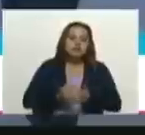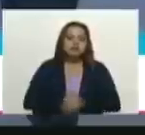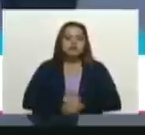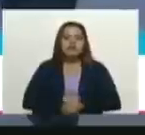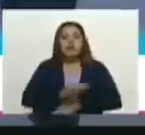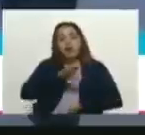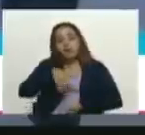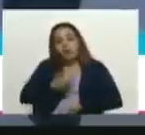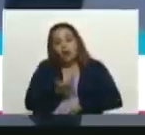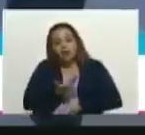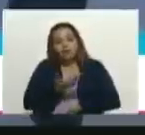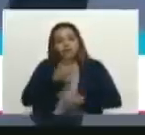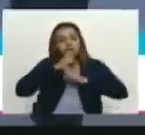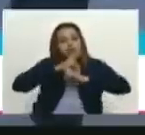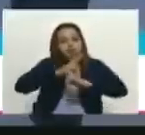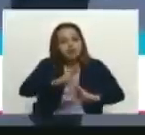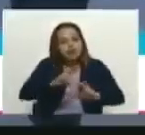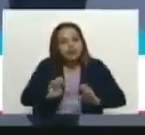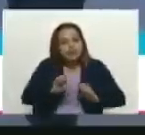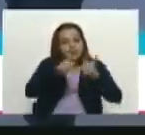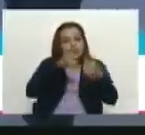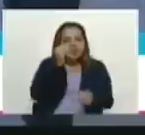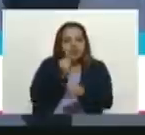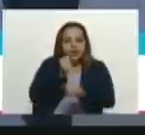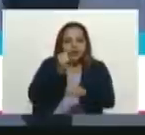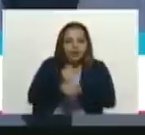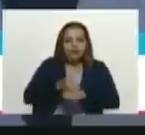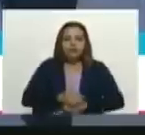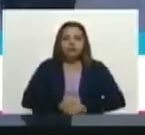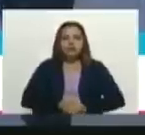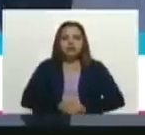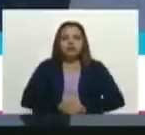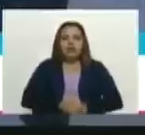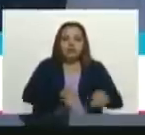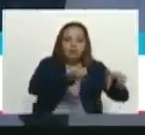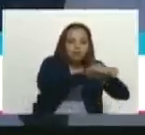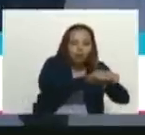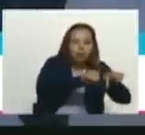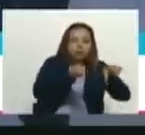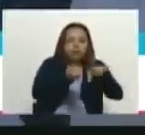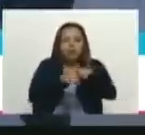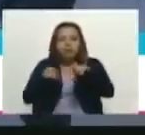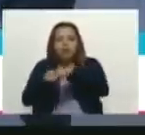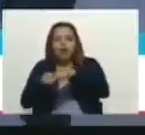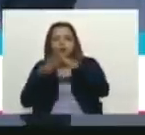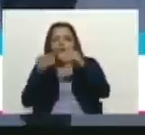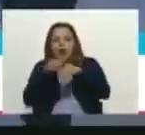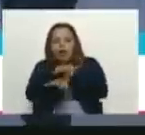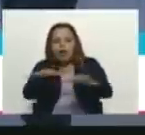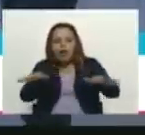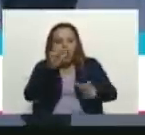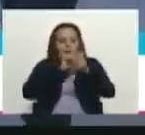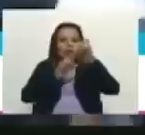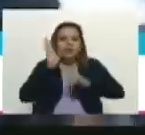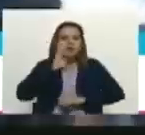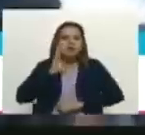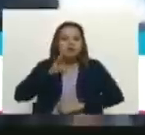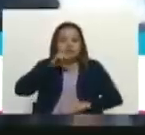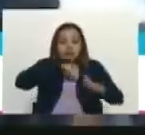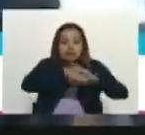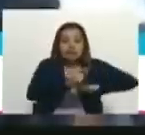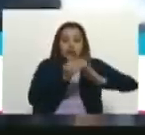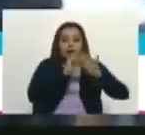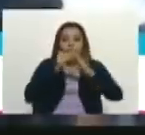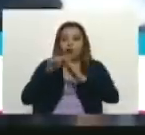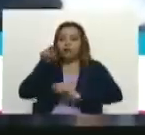poder inmediatamente comenzar la colocación de toda la red de agua servida de la comunidad Villa